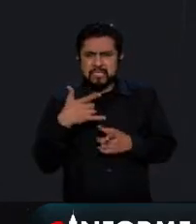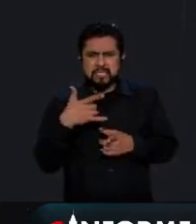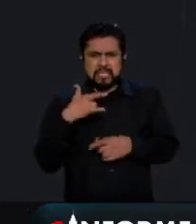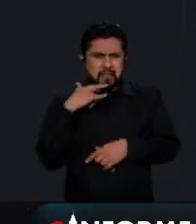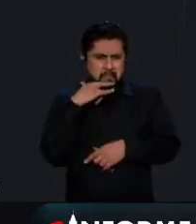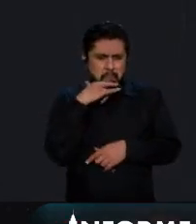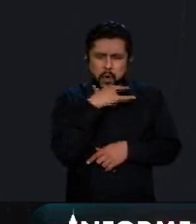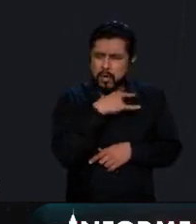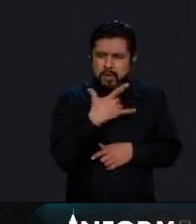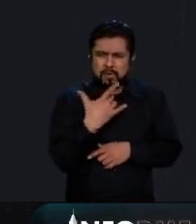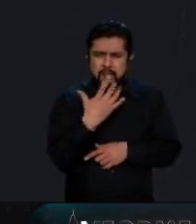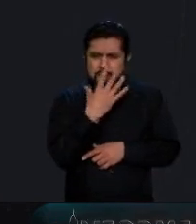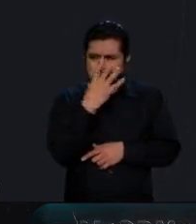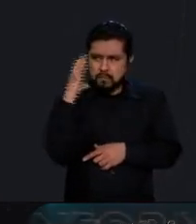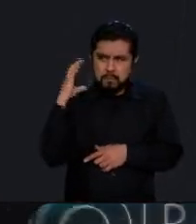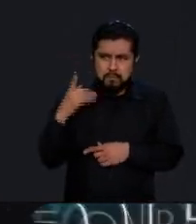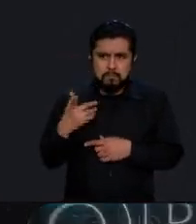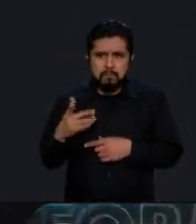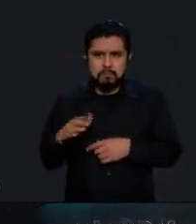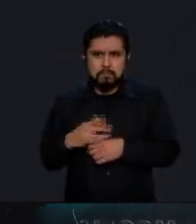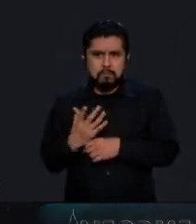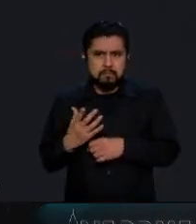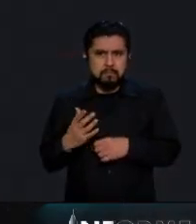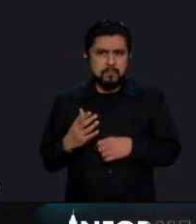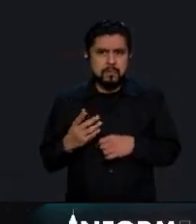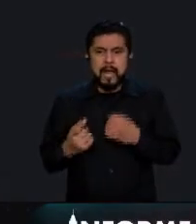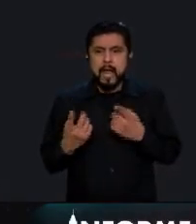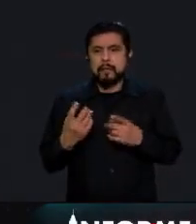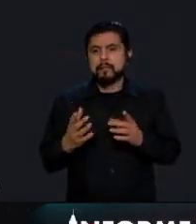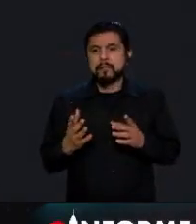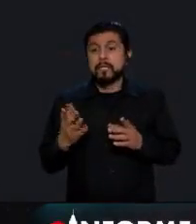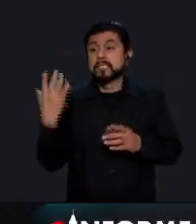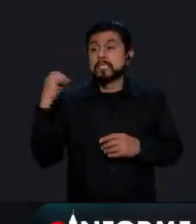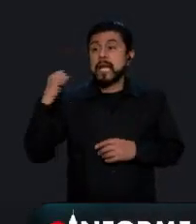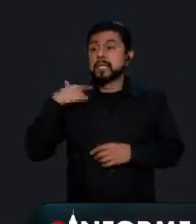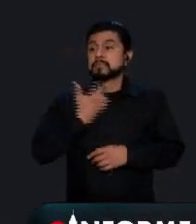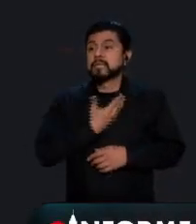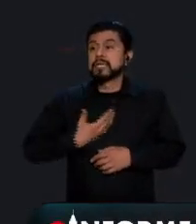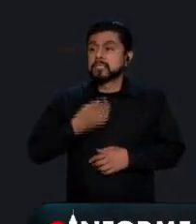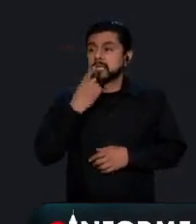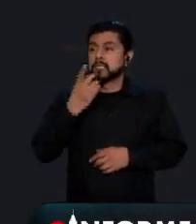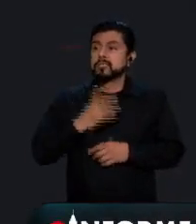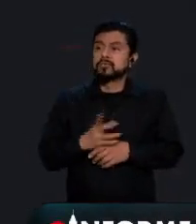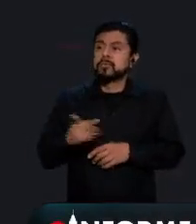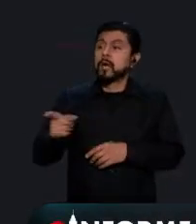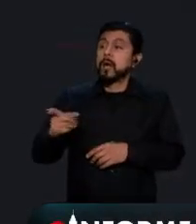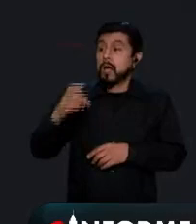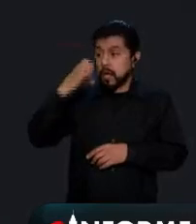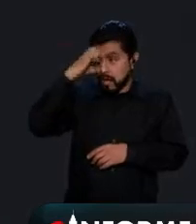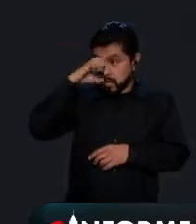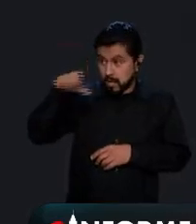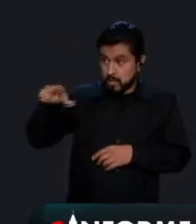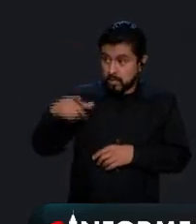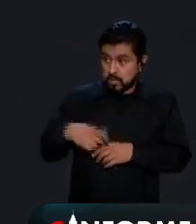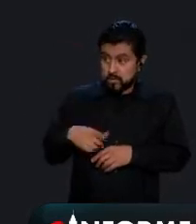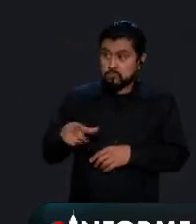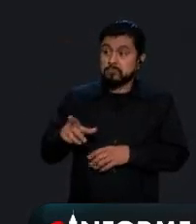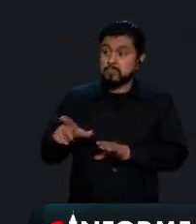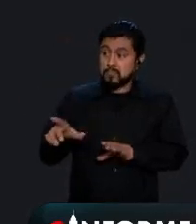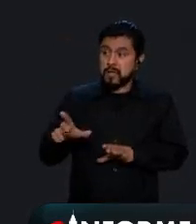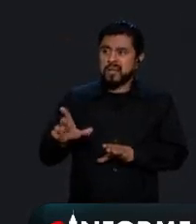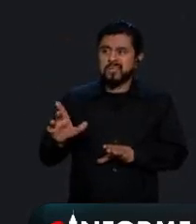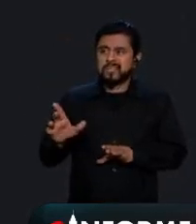hay un cambio en la ley porque este era un atributo que tenía el presidente para expulsar de manera expedita cuando consideraba que ese extranjero